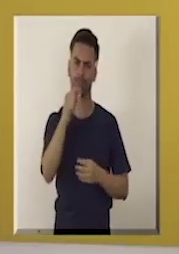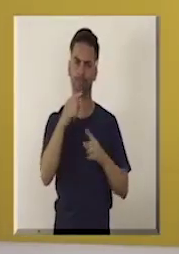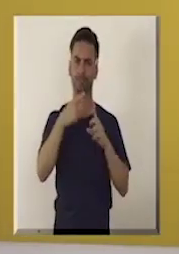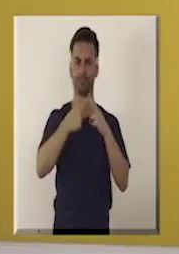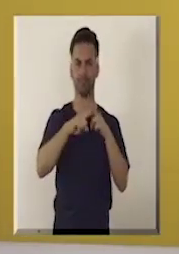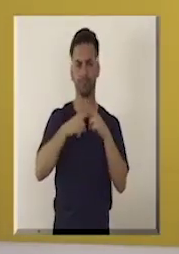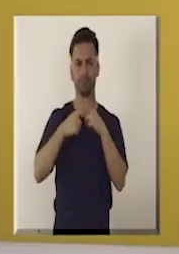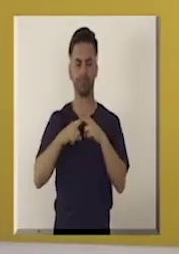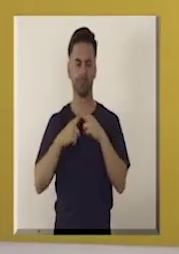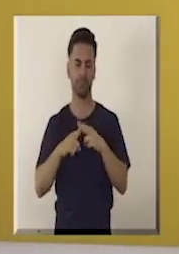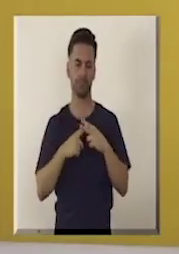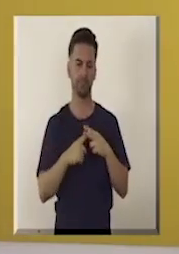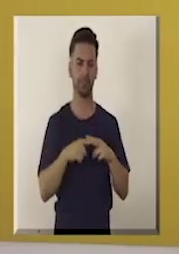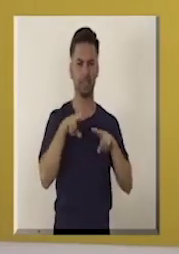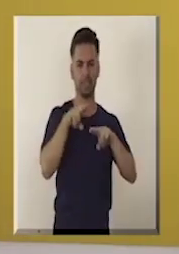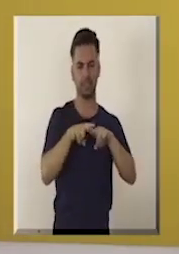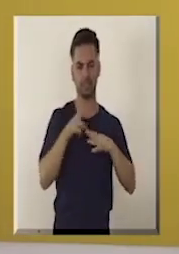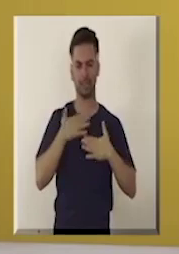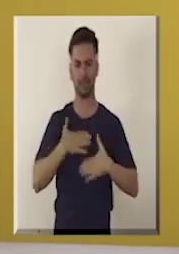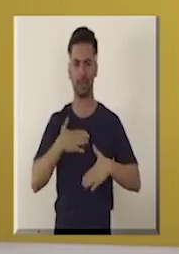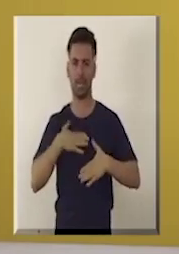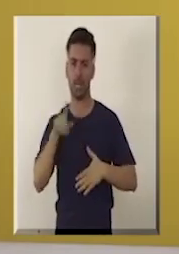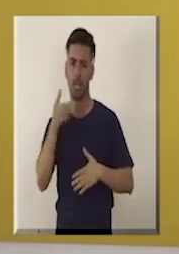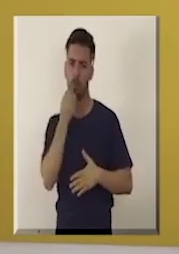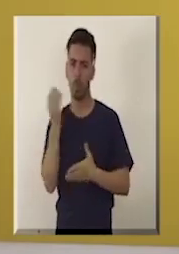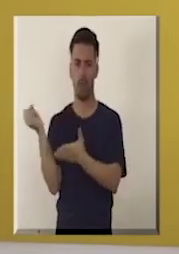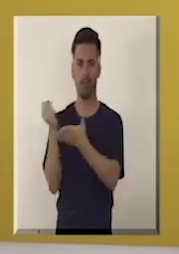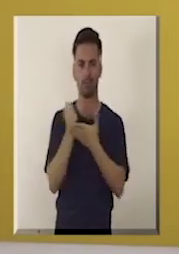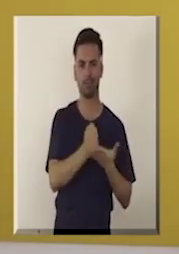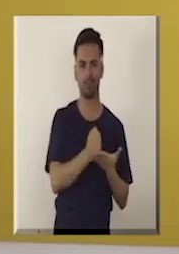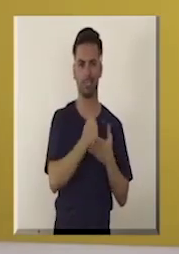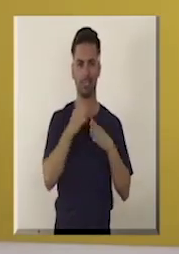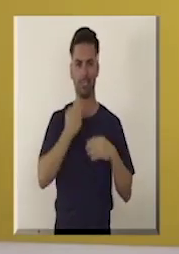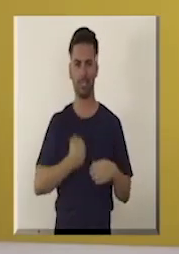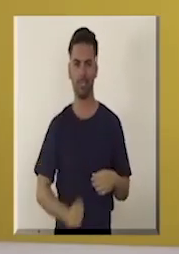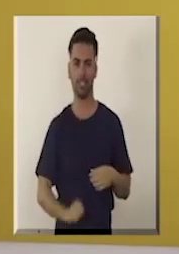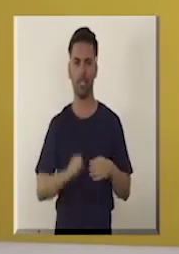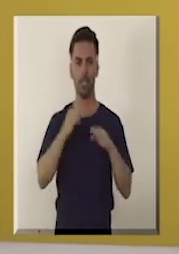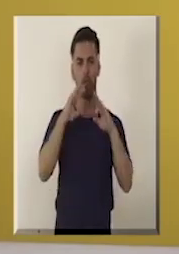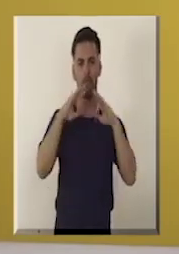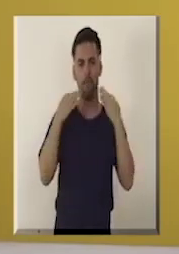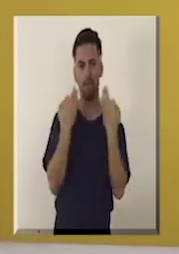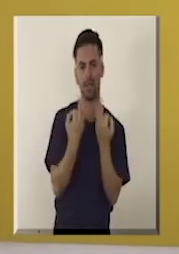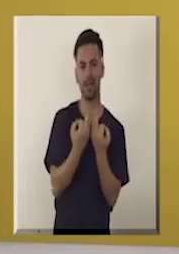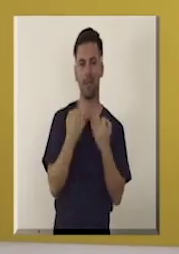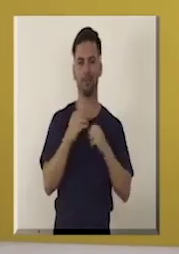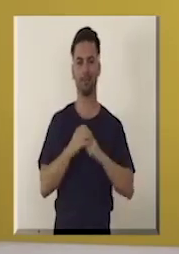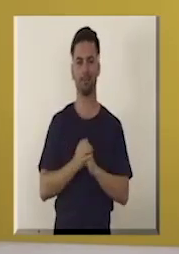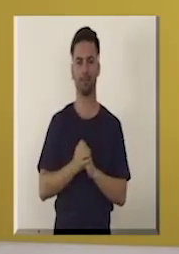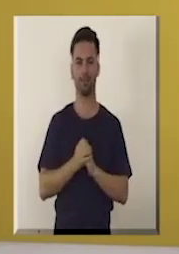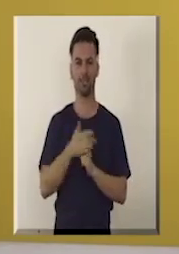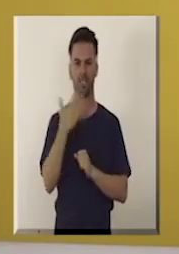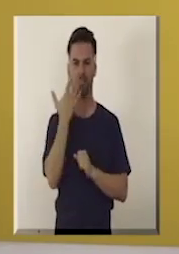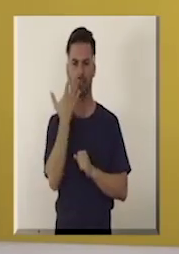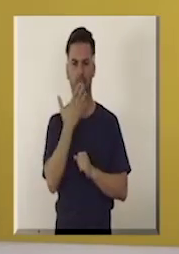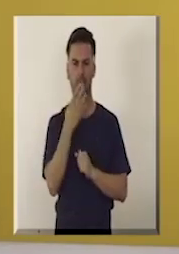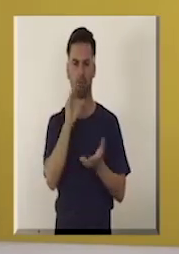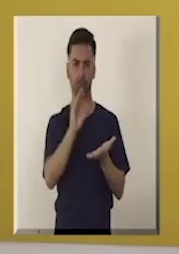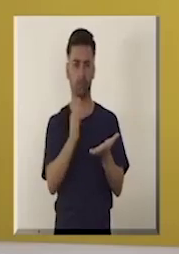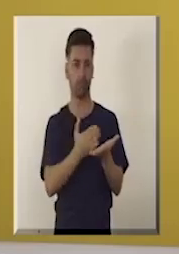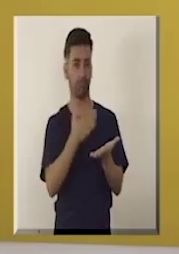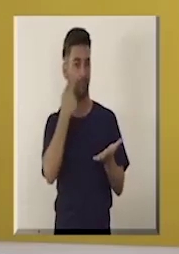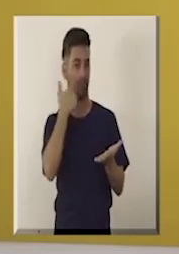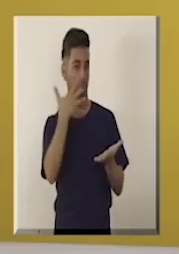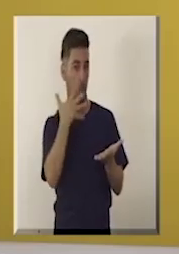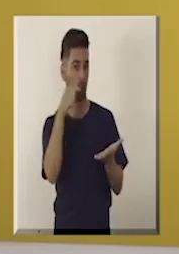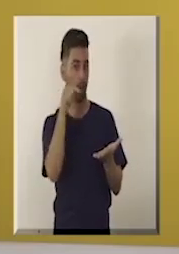puede ayudar a su hijo, a su familiar. ¿De qué manera? Guiándose por el libro de texto. En las páginas